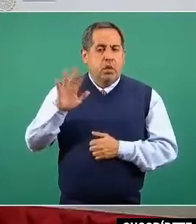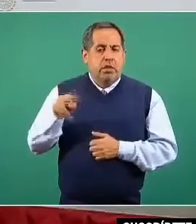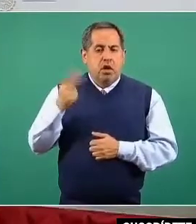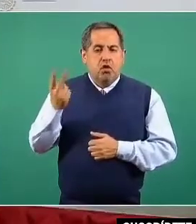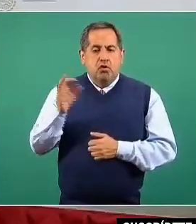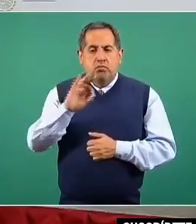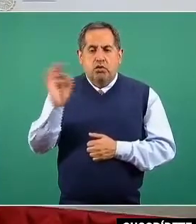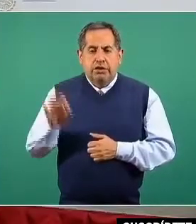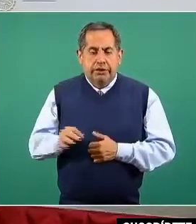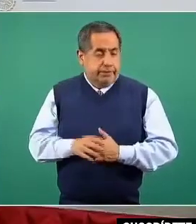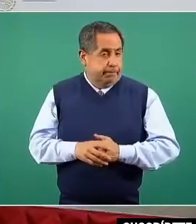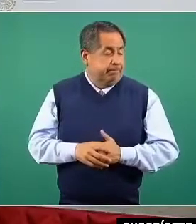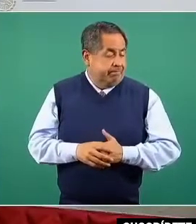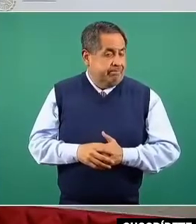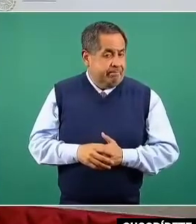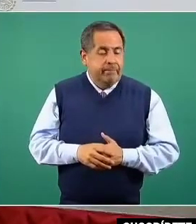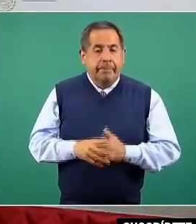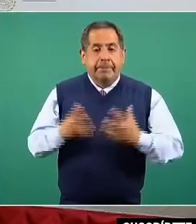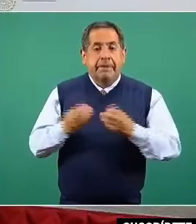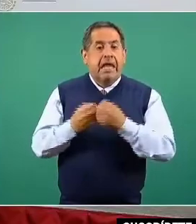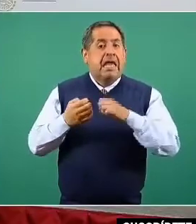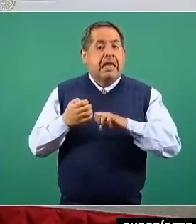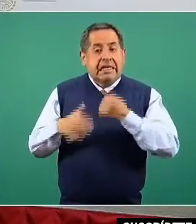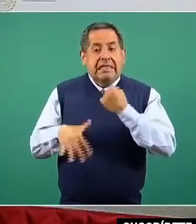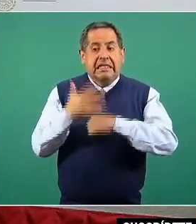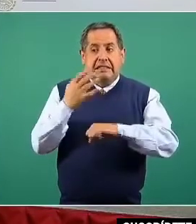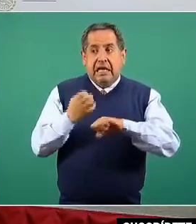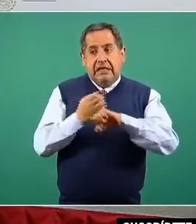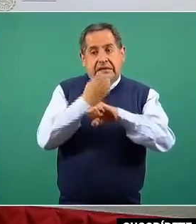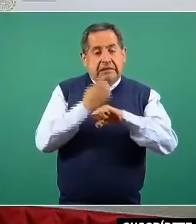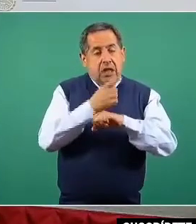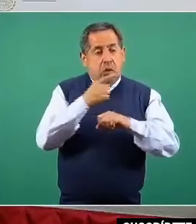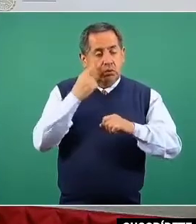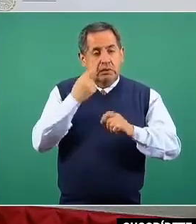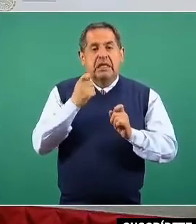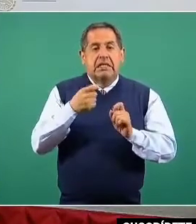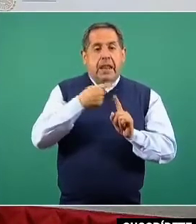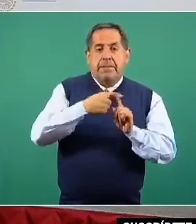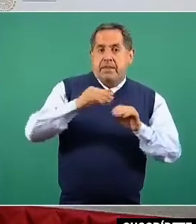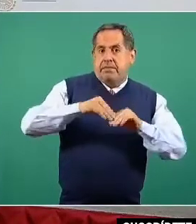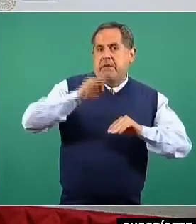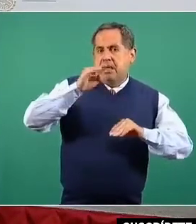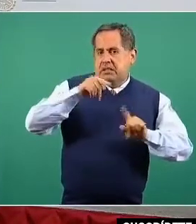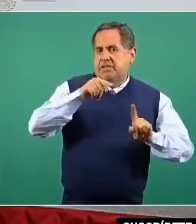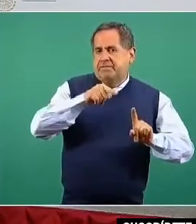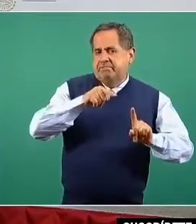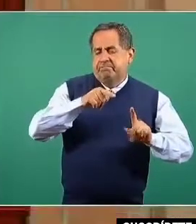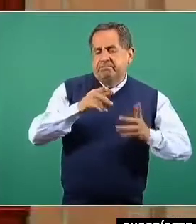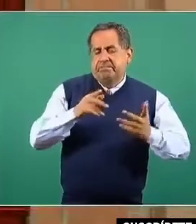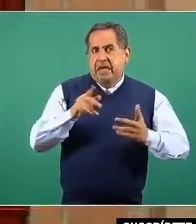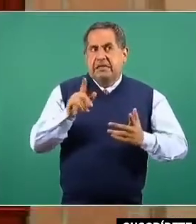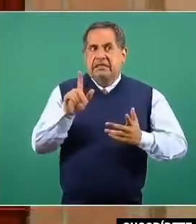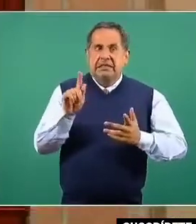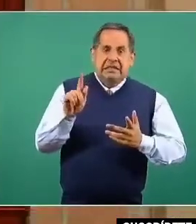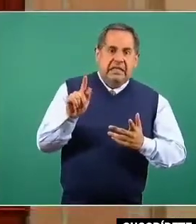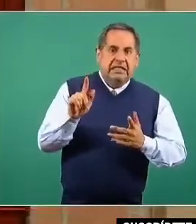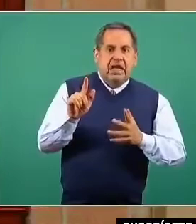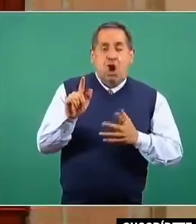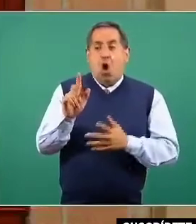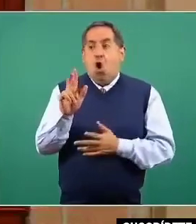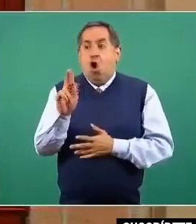52%. Y son 15 las entidades federativas que tienen más de la mitad, algunas de ellas más del 70, más